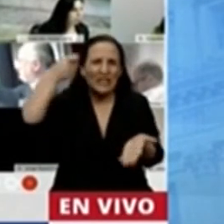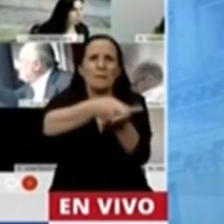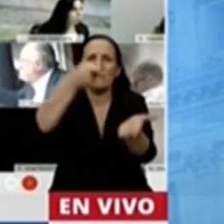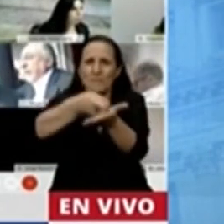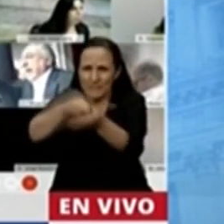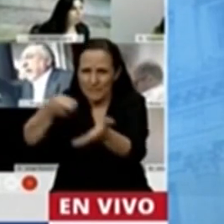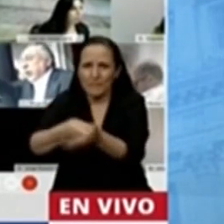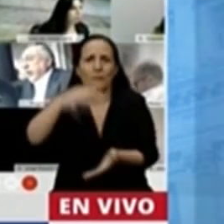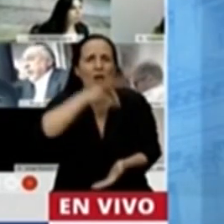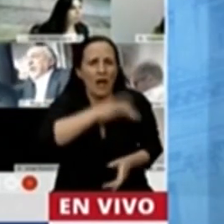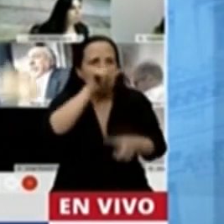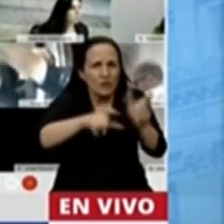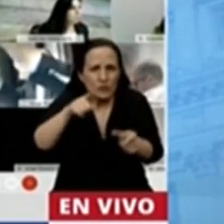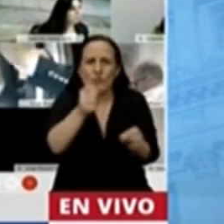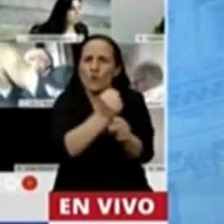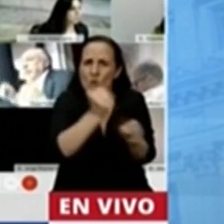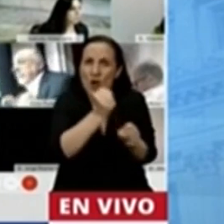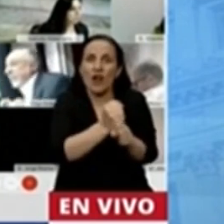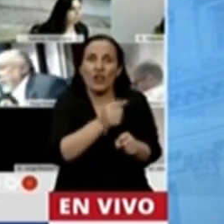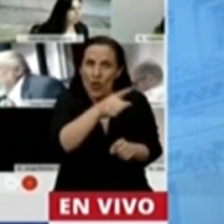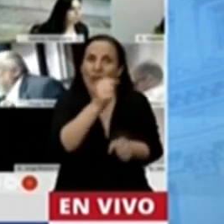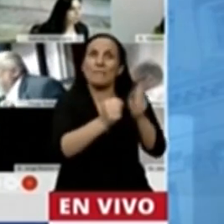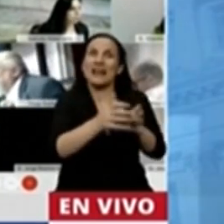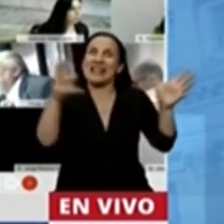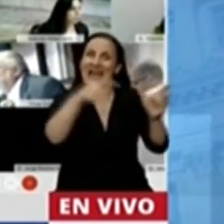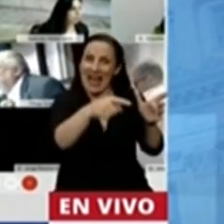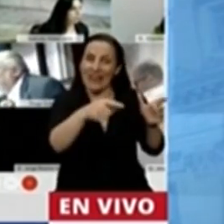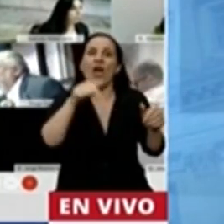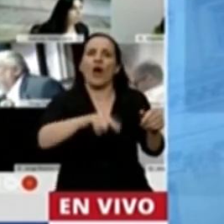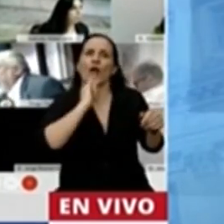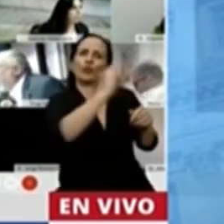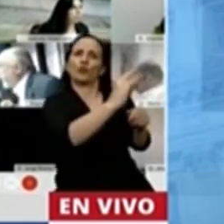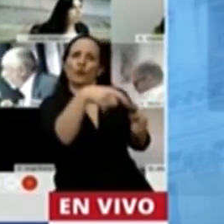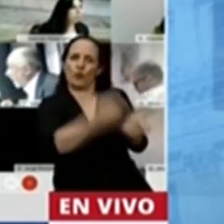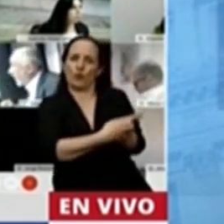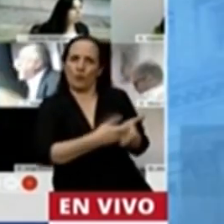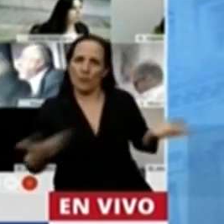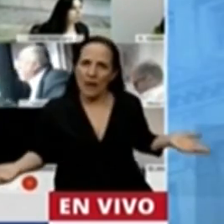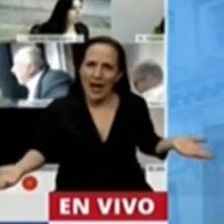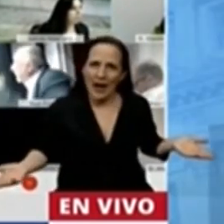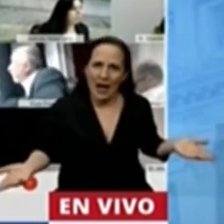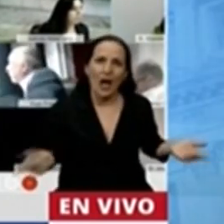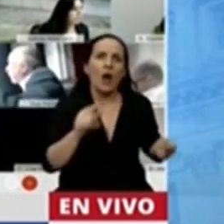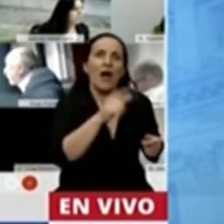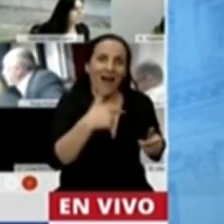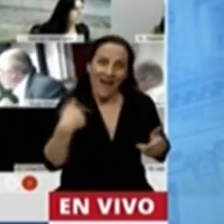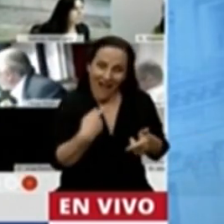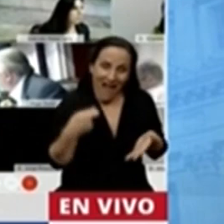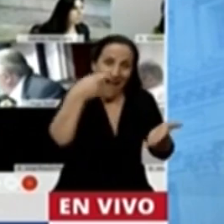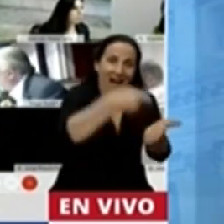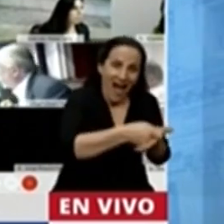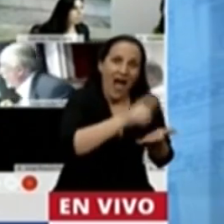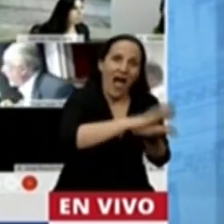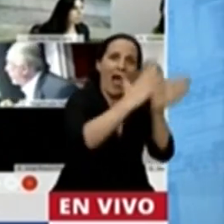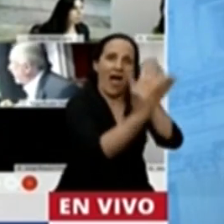a muchos trabajadores de esas grandes empresas que van a tener que pagar ahora. Bueno, que devuelvan un poquito